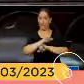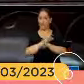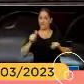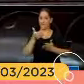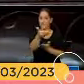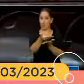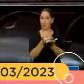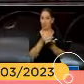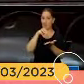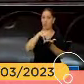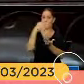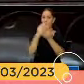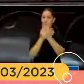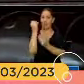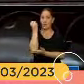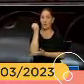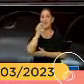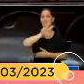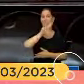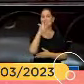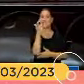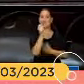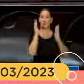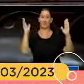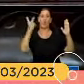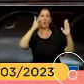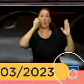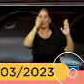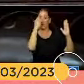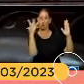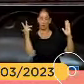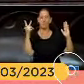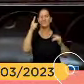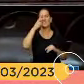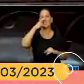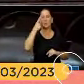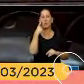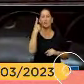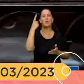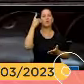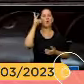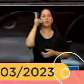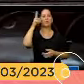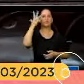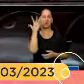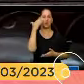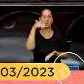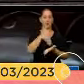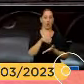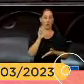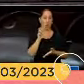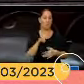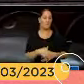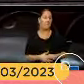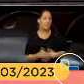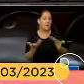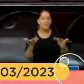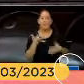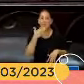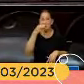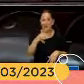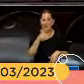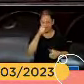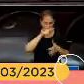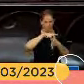del Ministerio de Economía, el tercer trimestre del 2022, en 71.085 millones de dólares. La verdad es que si estos eran